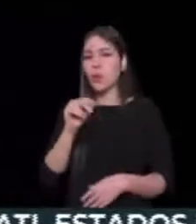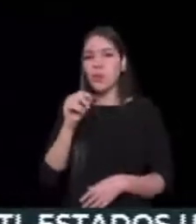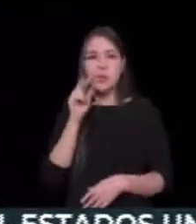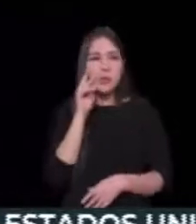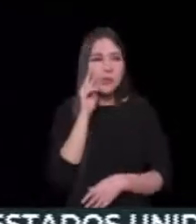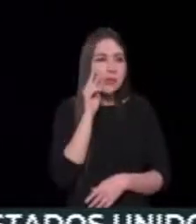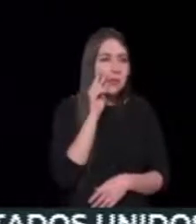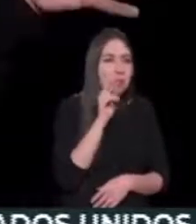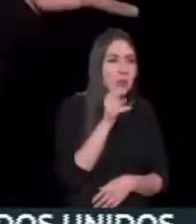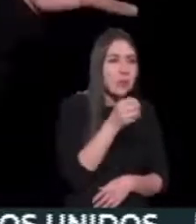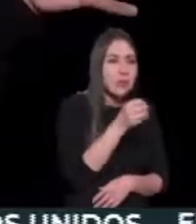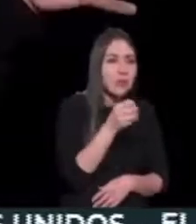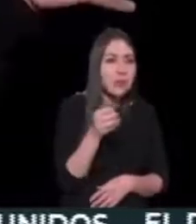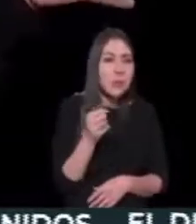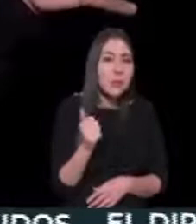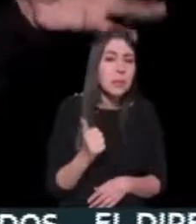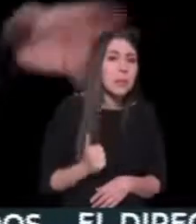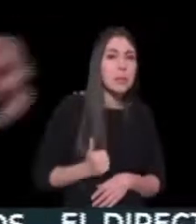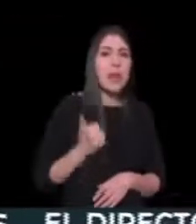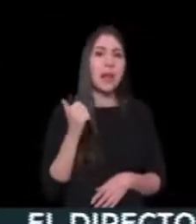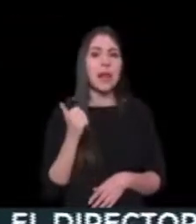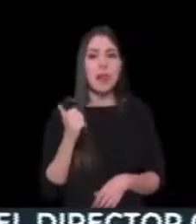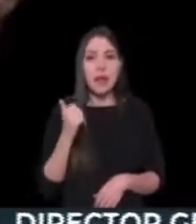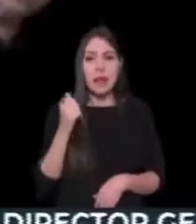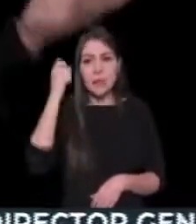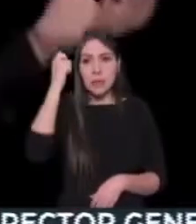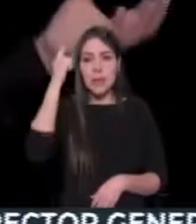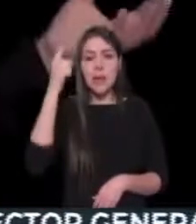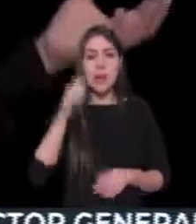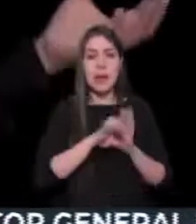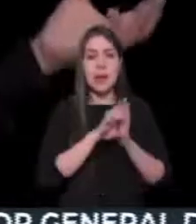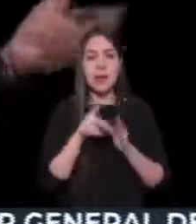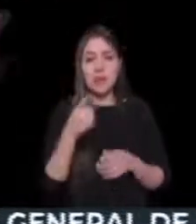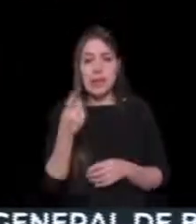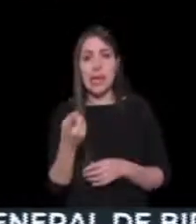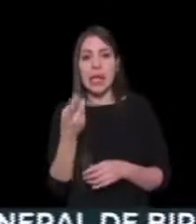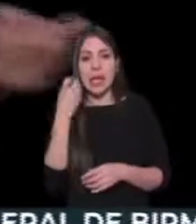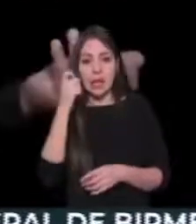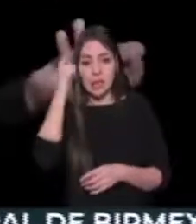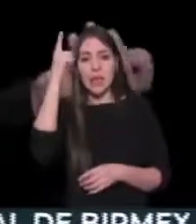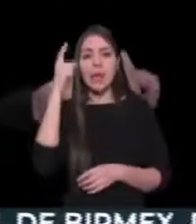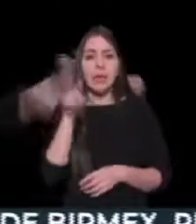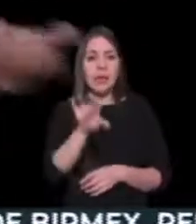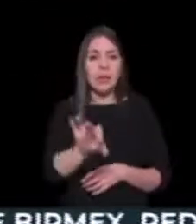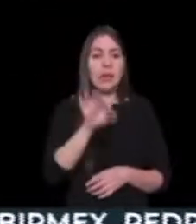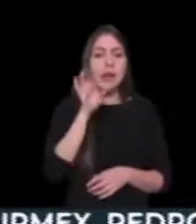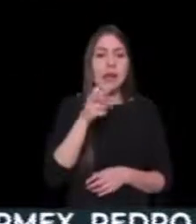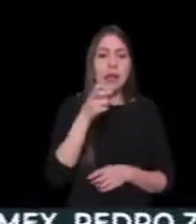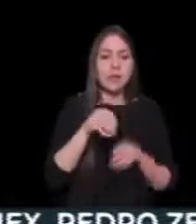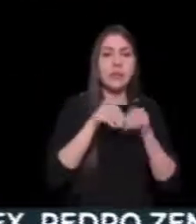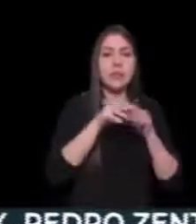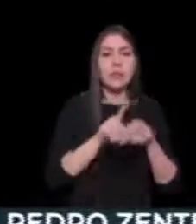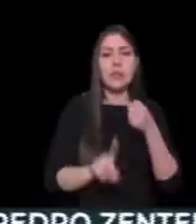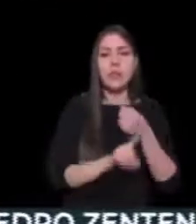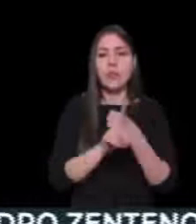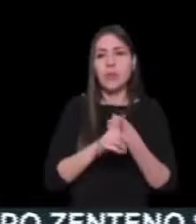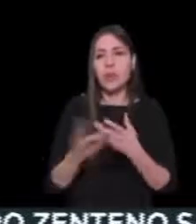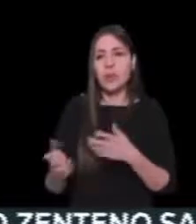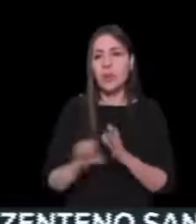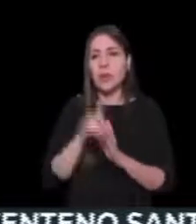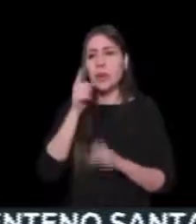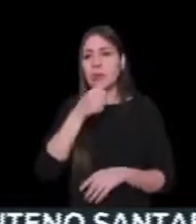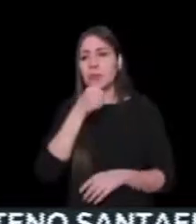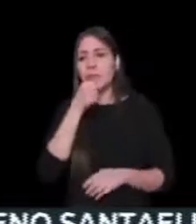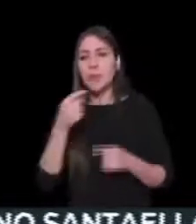ven la oportunidad y, como dice Miguel, destacaron esta especie de conflicto, que más bien era con la pregunta de una periodista a un representante